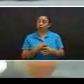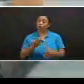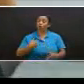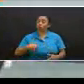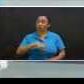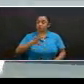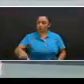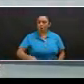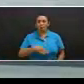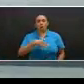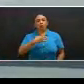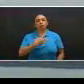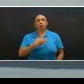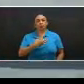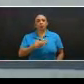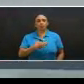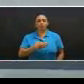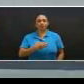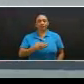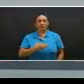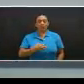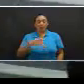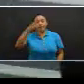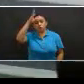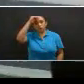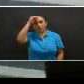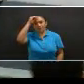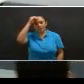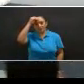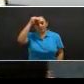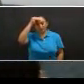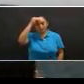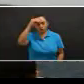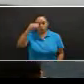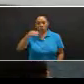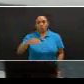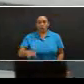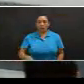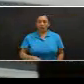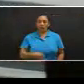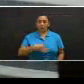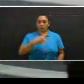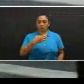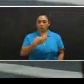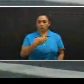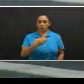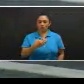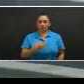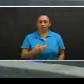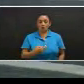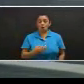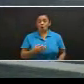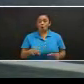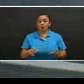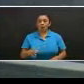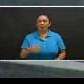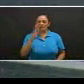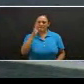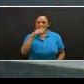Y como hemos aprendido, el orgullo es como el mal aliento. El que lo tiene es el último en saberlo.